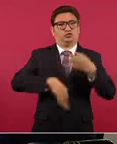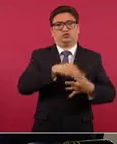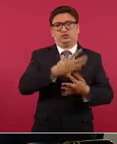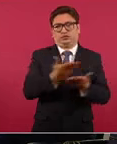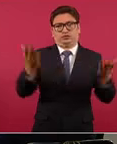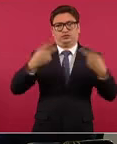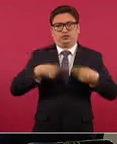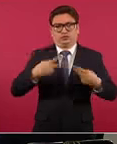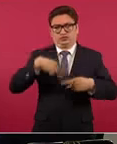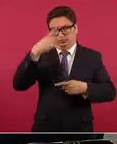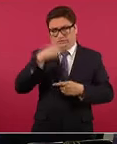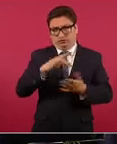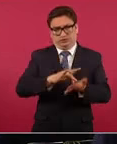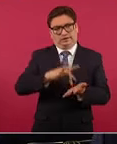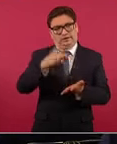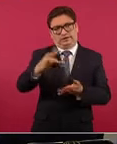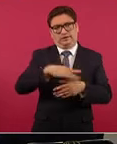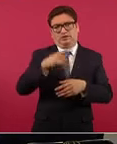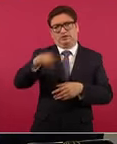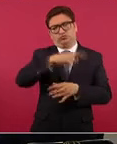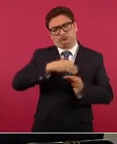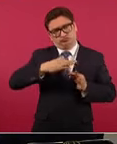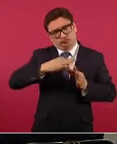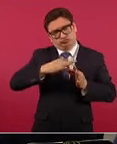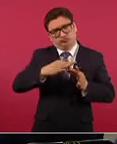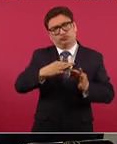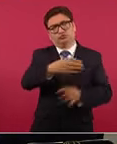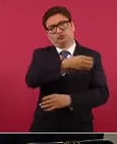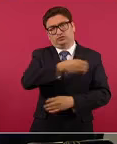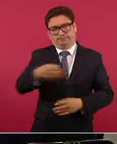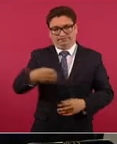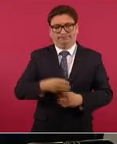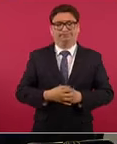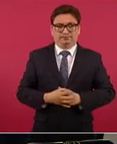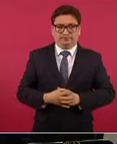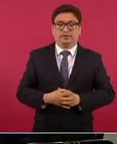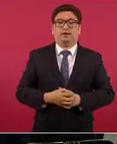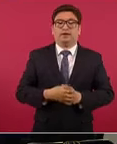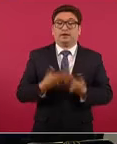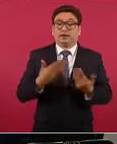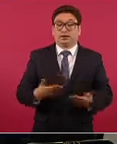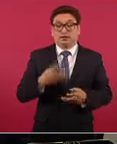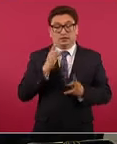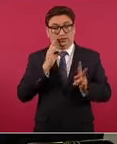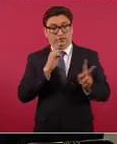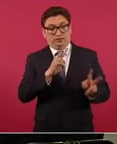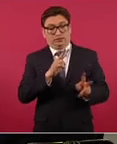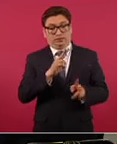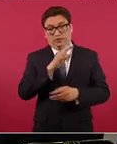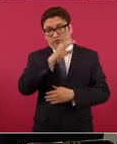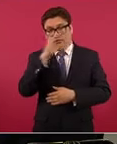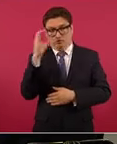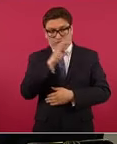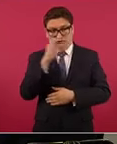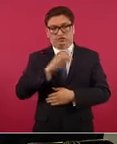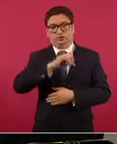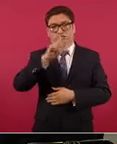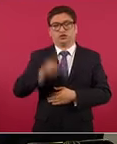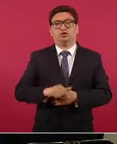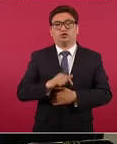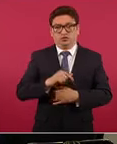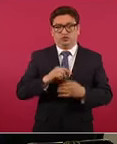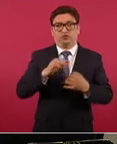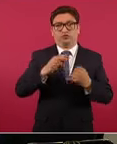de mexico esa disciplina ese orden y esa solidaridad podemos ver algunas imágenes alusivas y al final mostraremos el